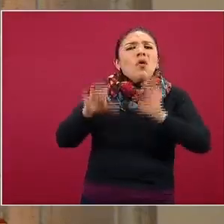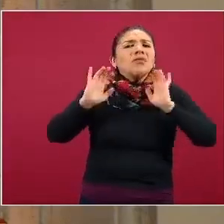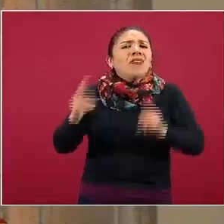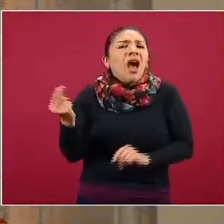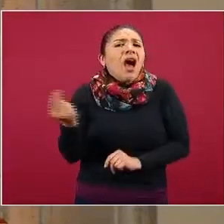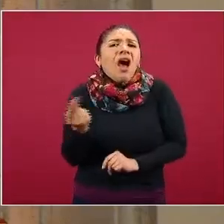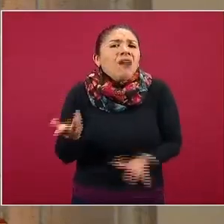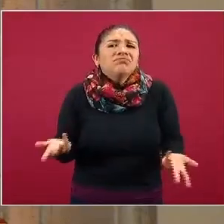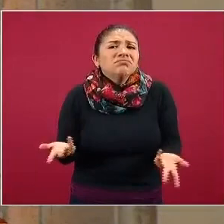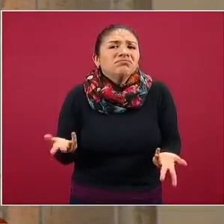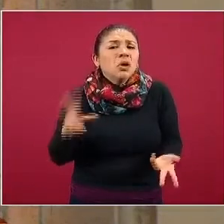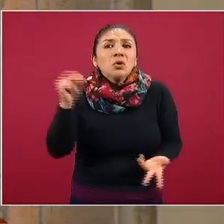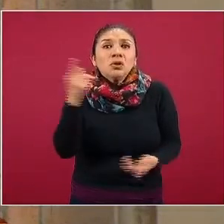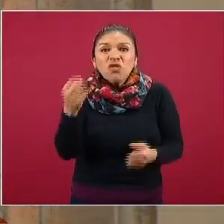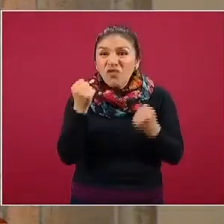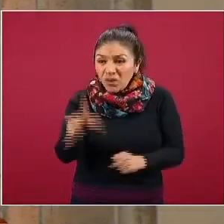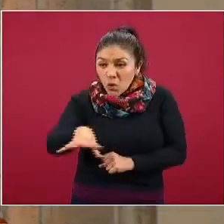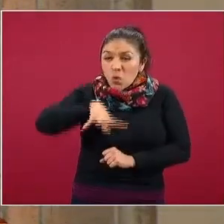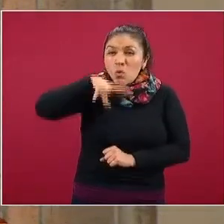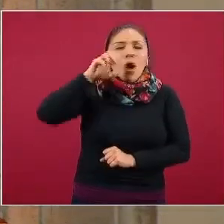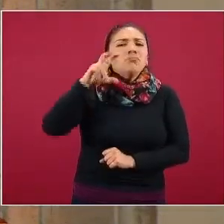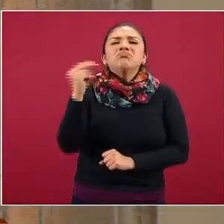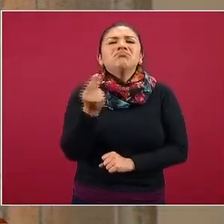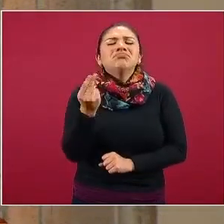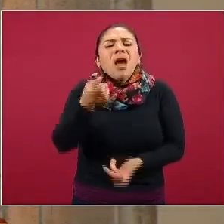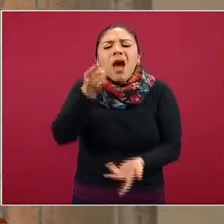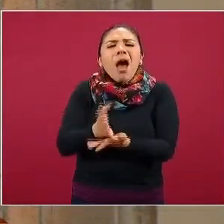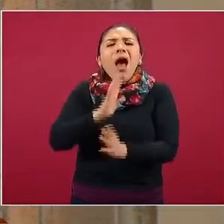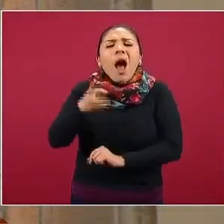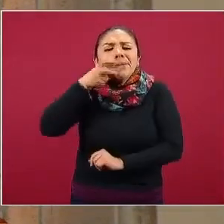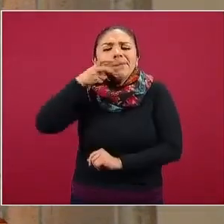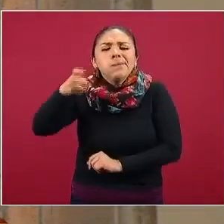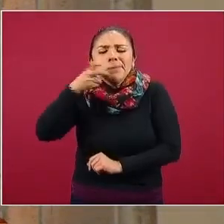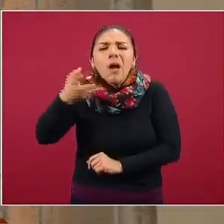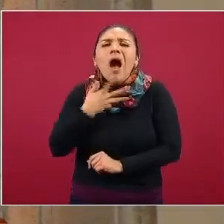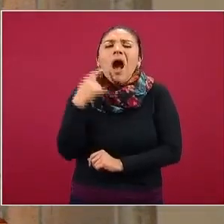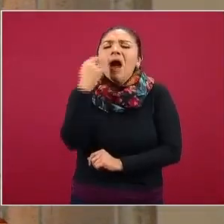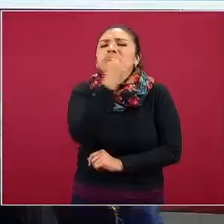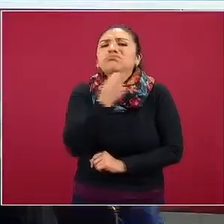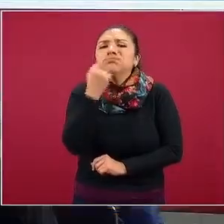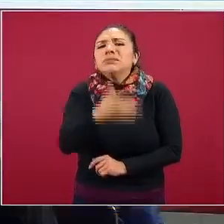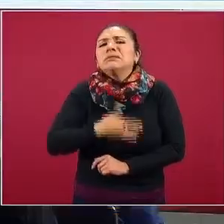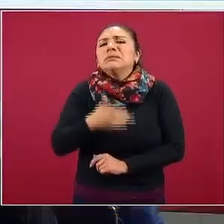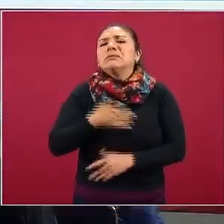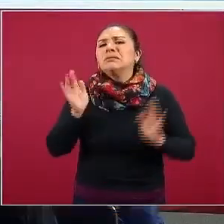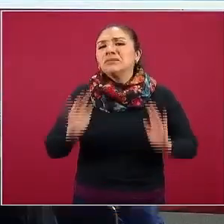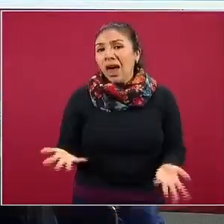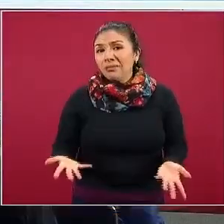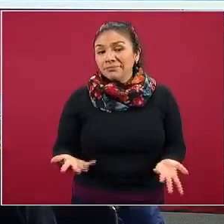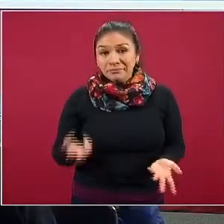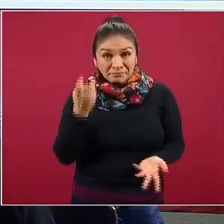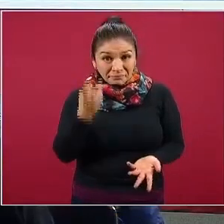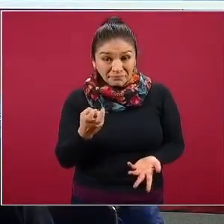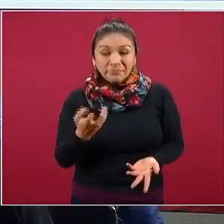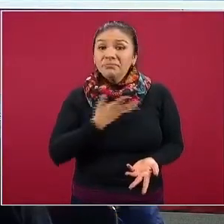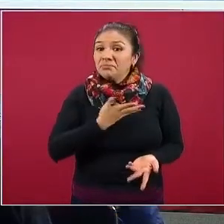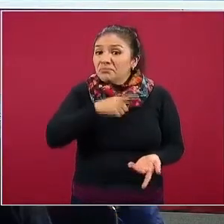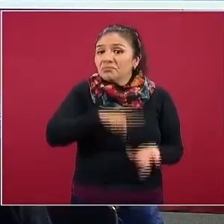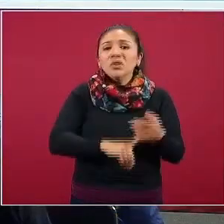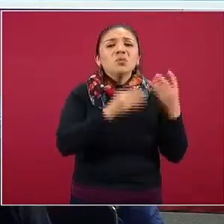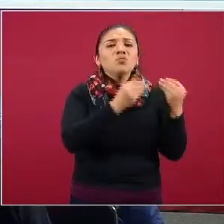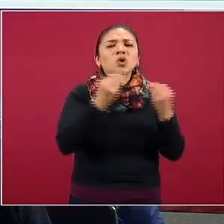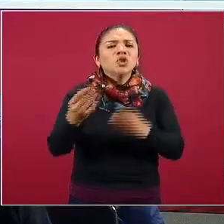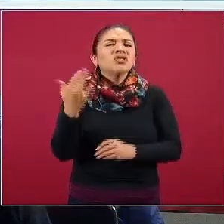gente inhalar profundamente para tener la satisfacción. Y obviamente contiene